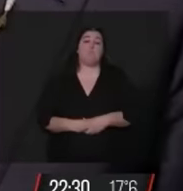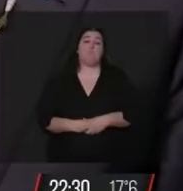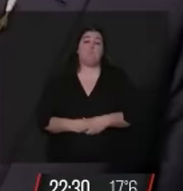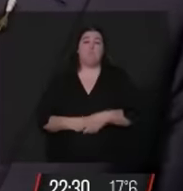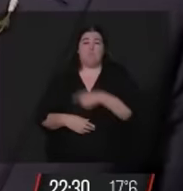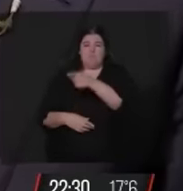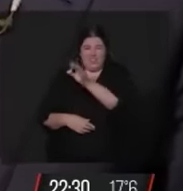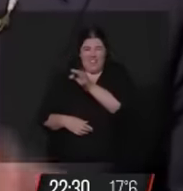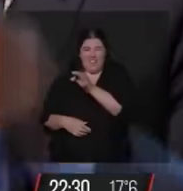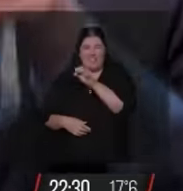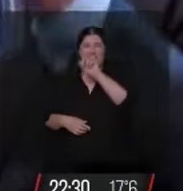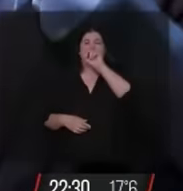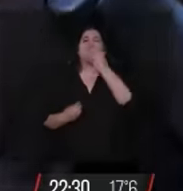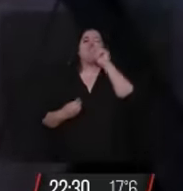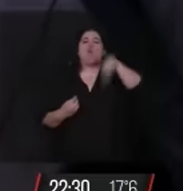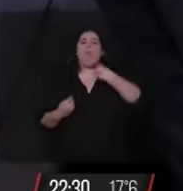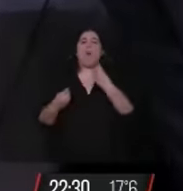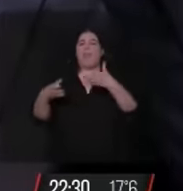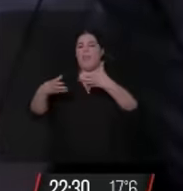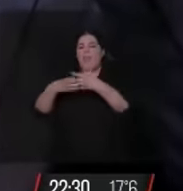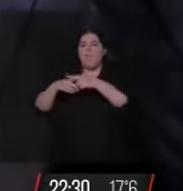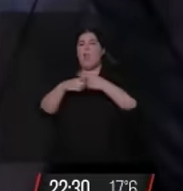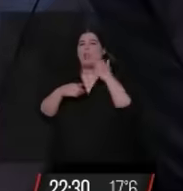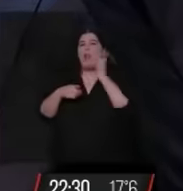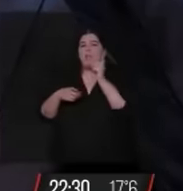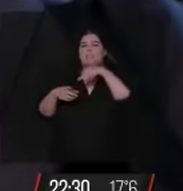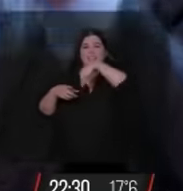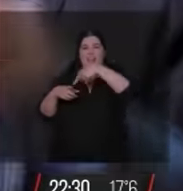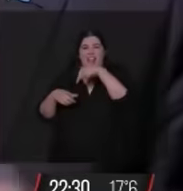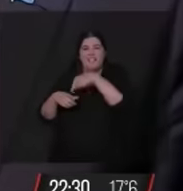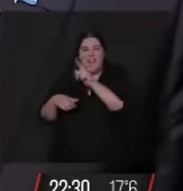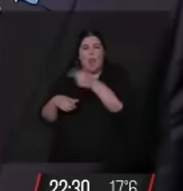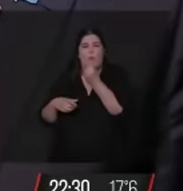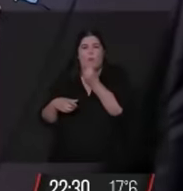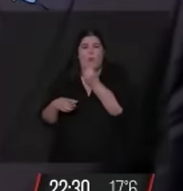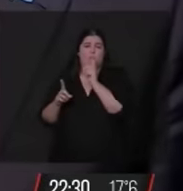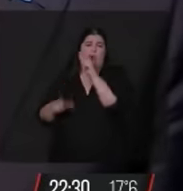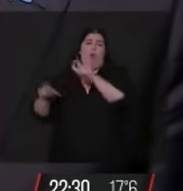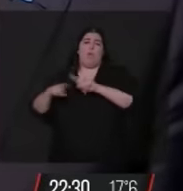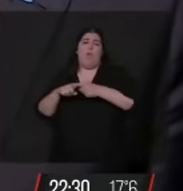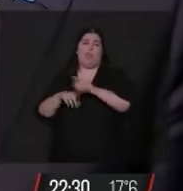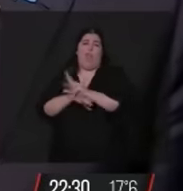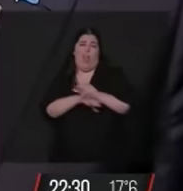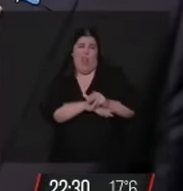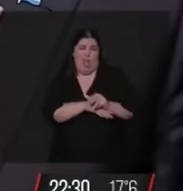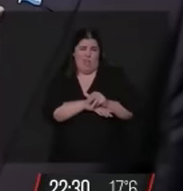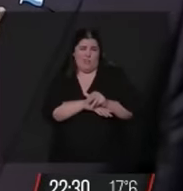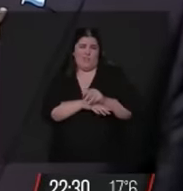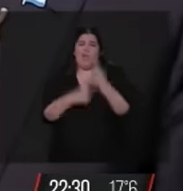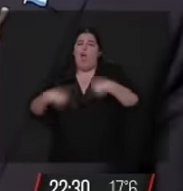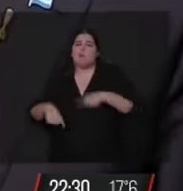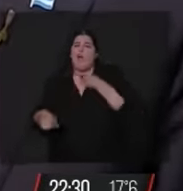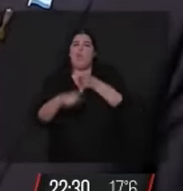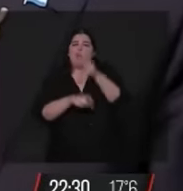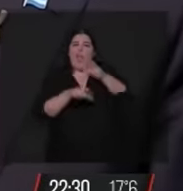¿Sabés de qué se compone la casta? La casta se compone de los políticos ladrones, los que hacen cosas en contra de la gente. Los tenés